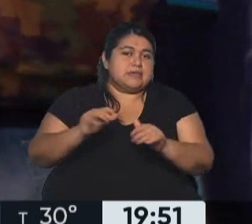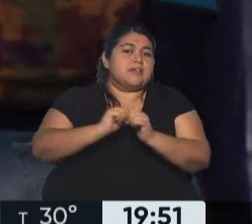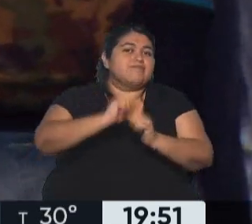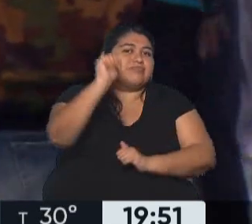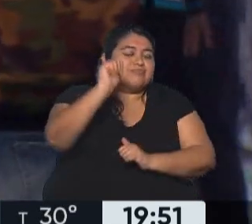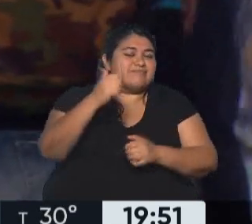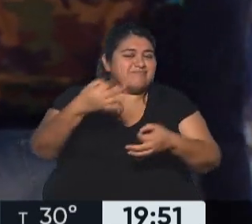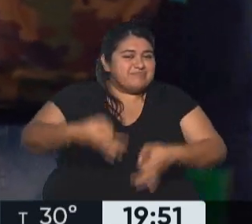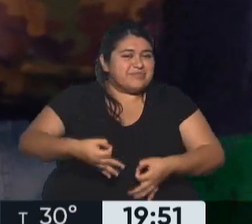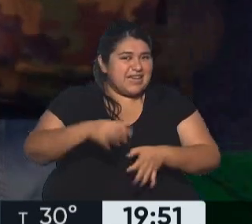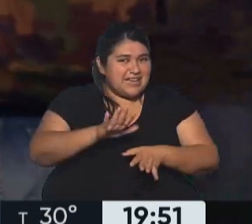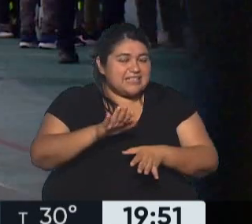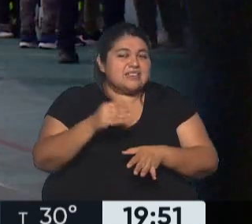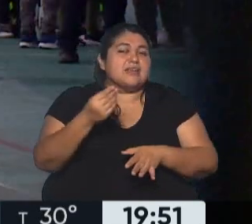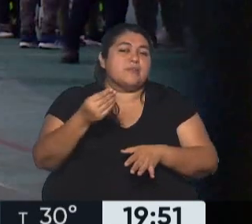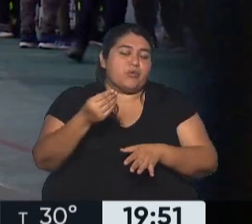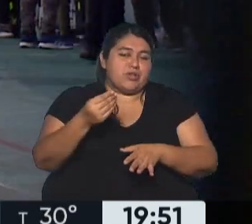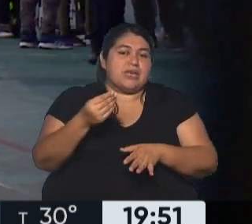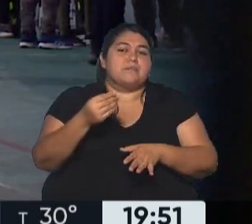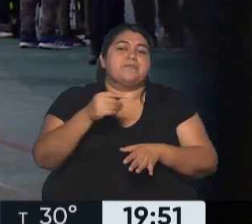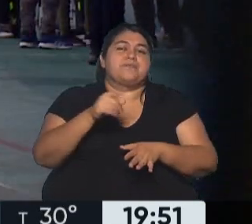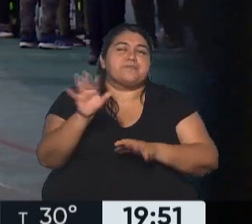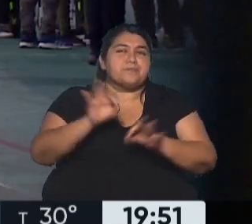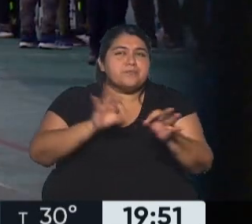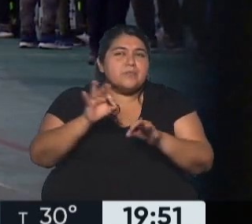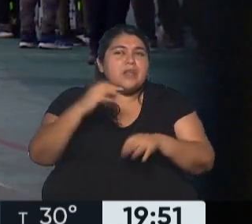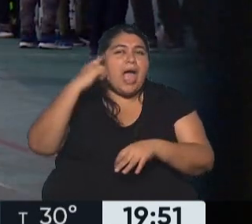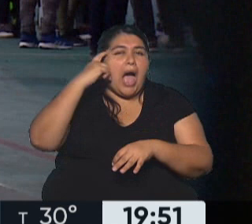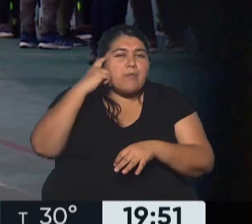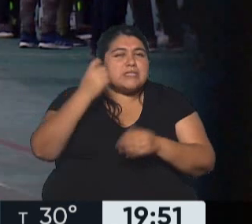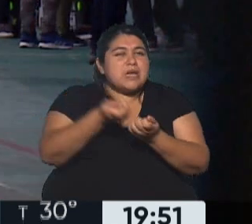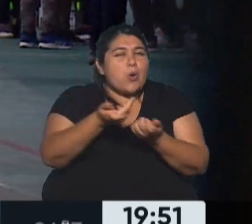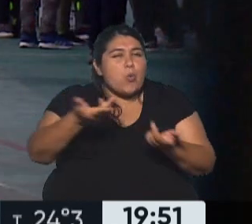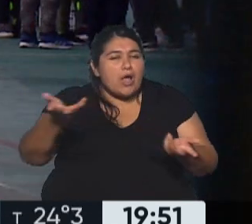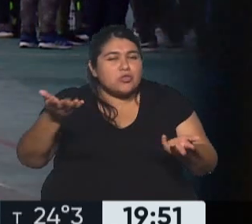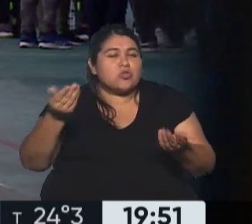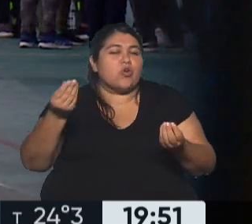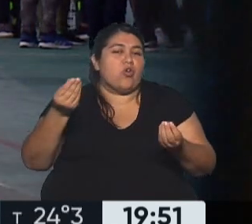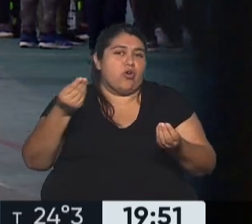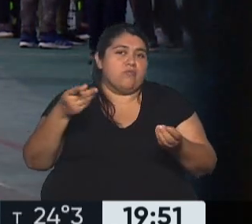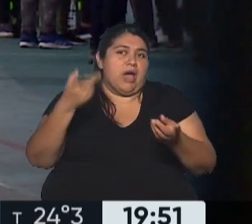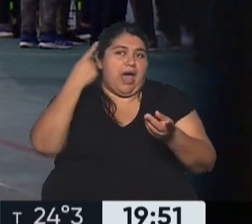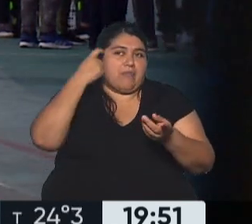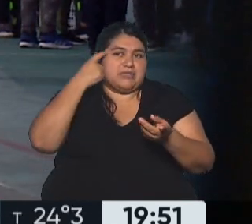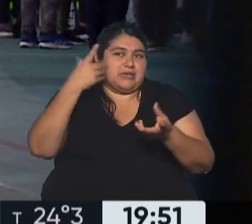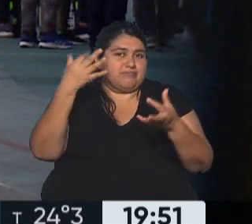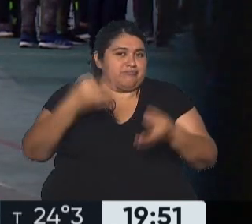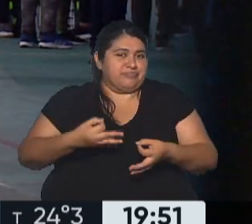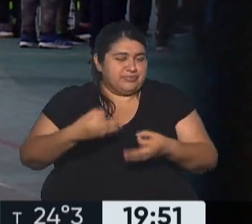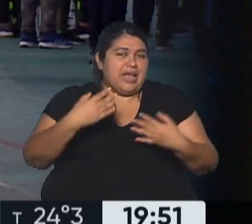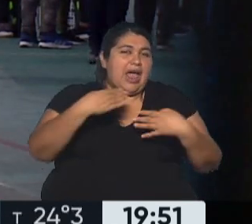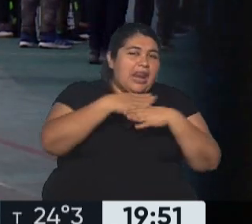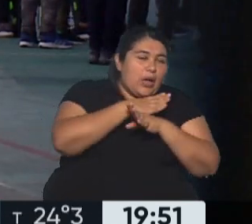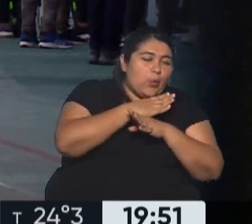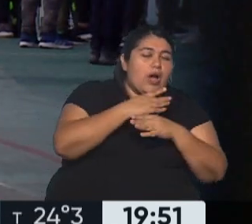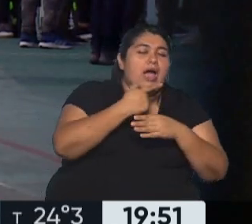que estamos hablando de esta dimensión de aprendizajes satisfactorios en lengua y en